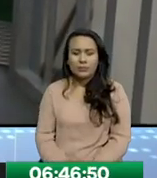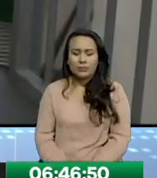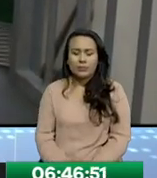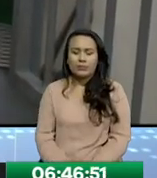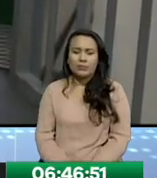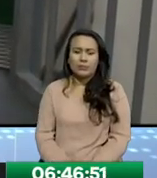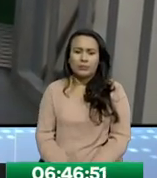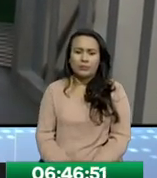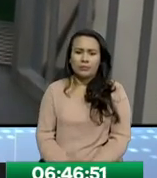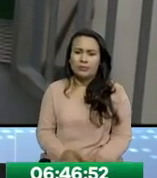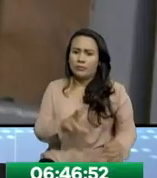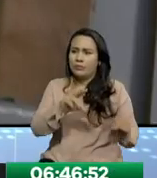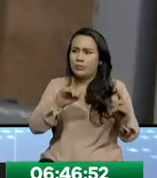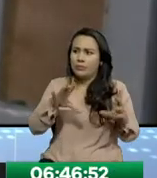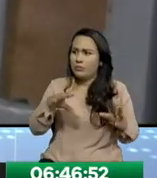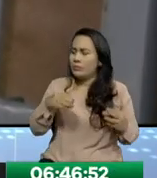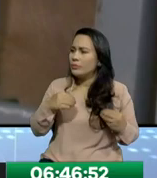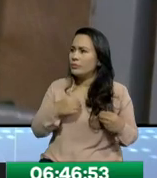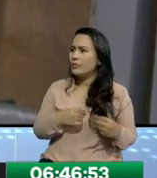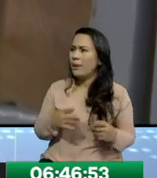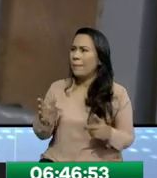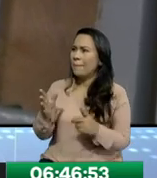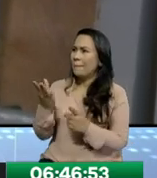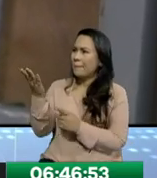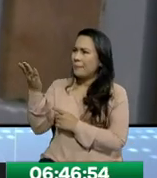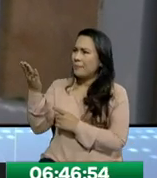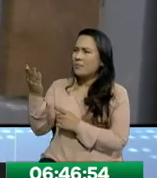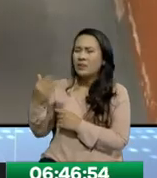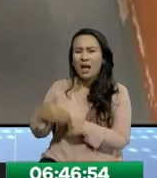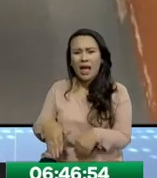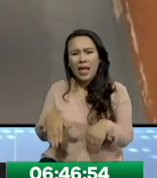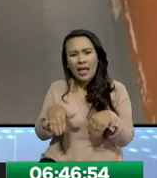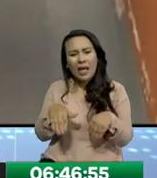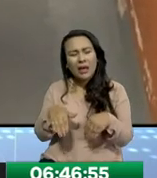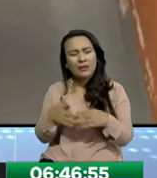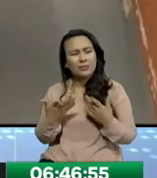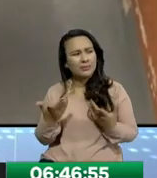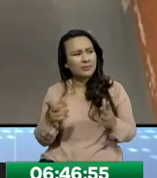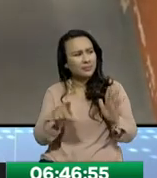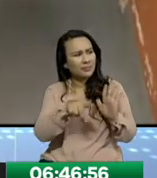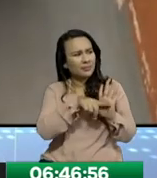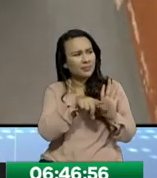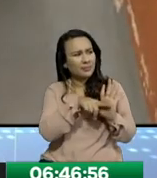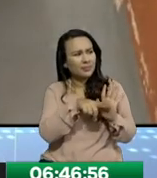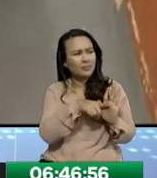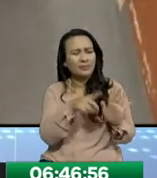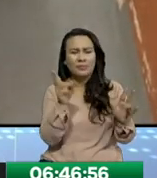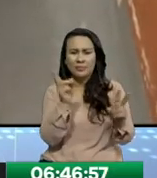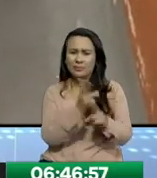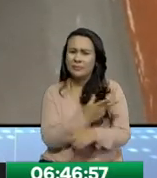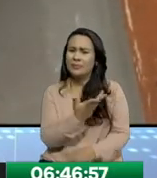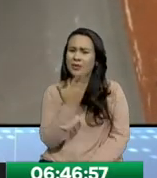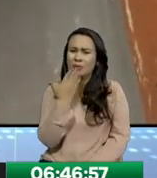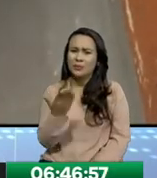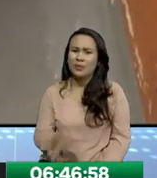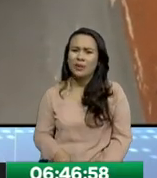condenable lo que estamos viviendo, aparte de la violencia que vivimos, imagínate tú, la maldad, la crueldad